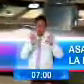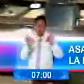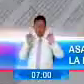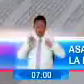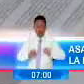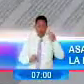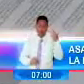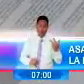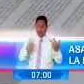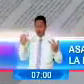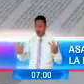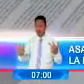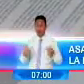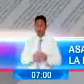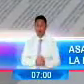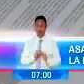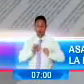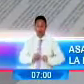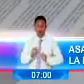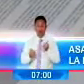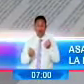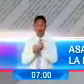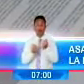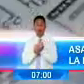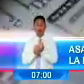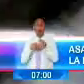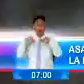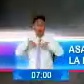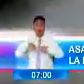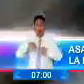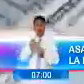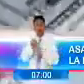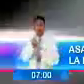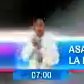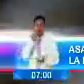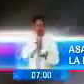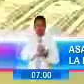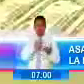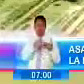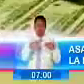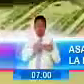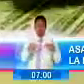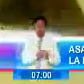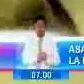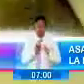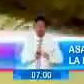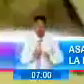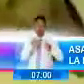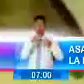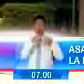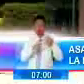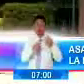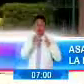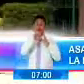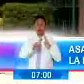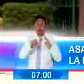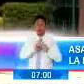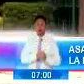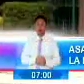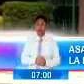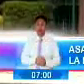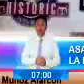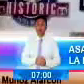con 3 miembros. También para cumplir con el sostenimiento y fortalecimiento del esquema monetario de dolarización, se estableció los 4 sistemas dentro del balance general